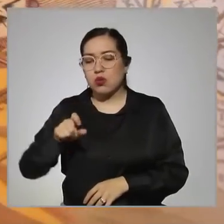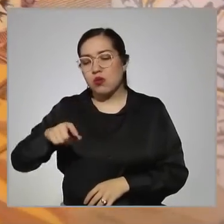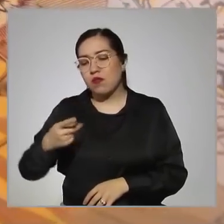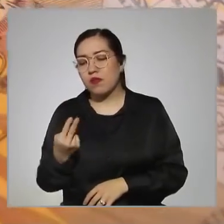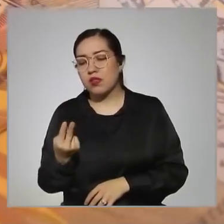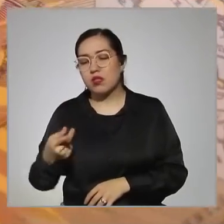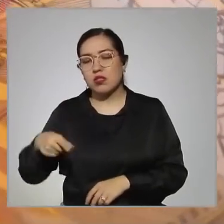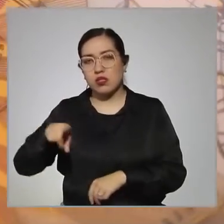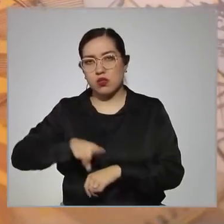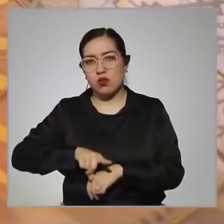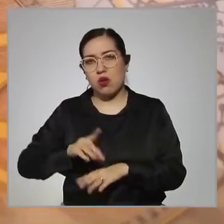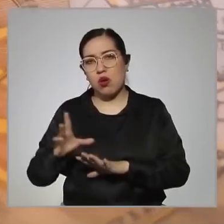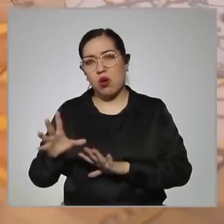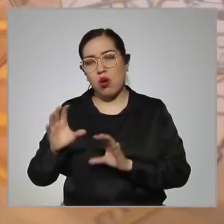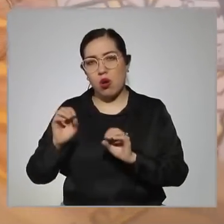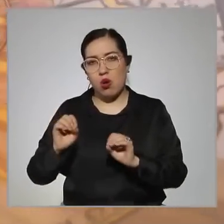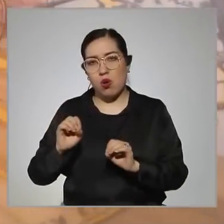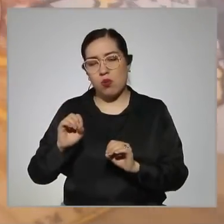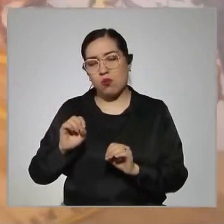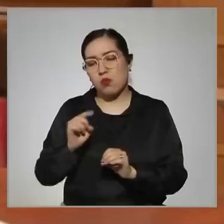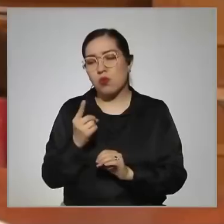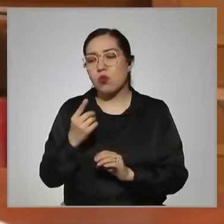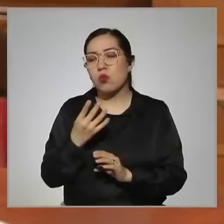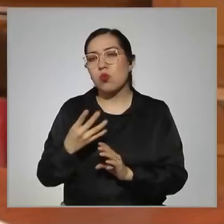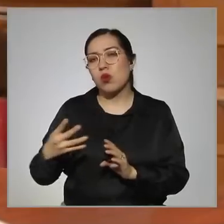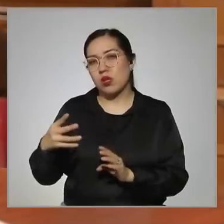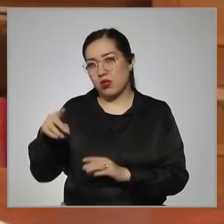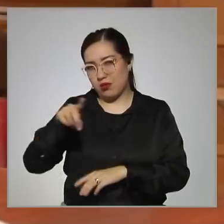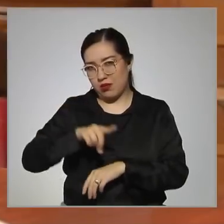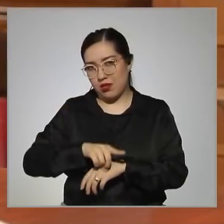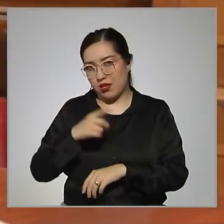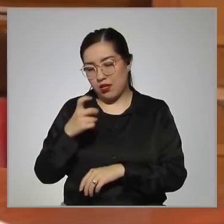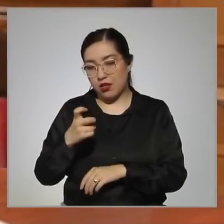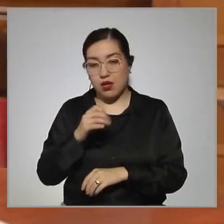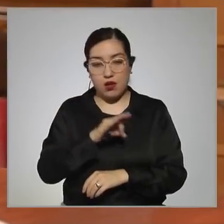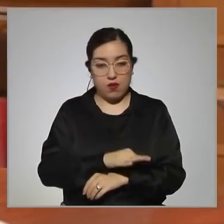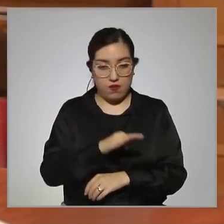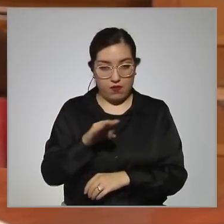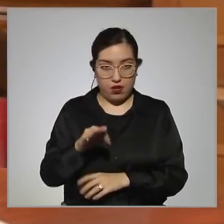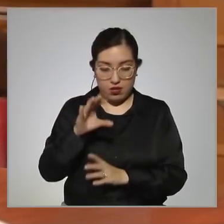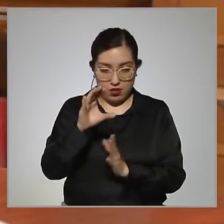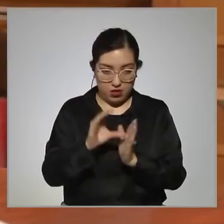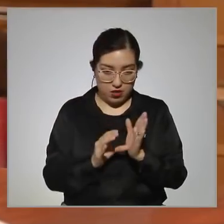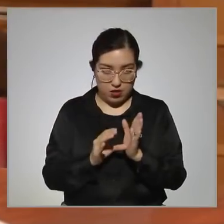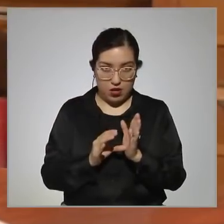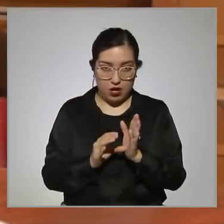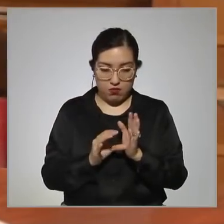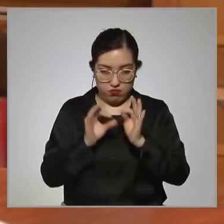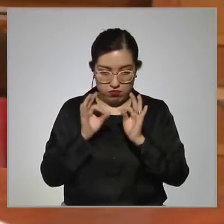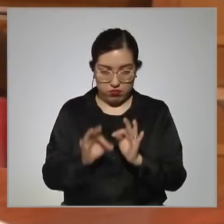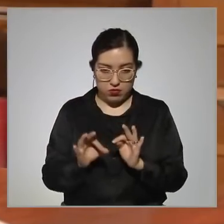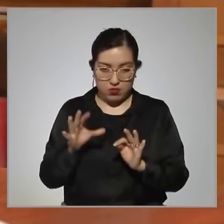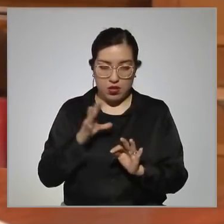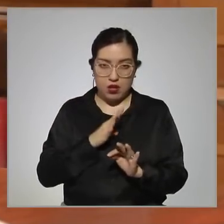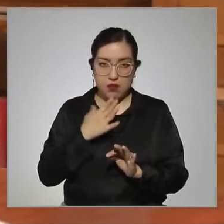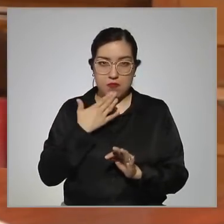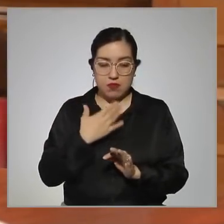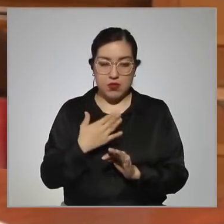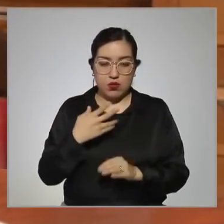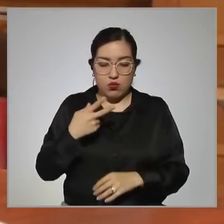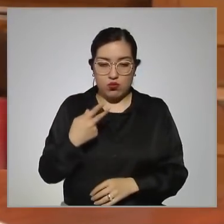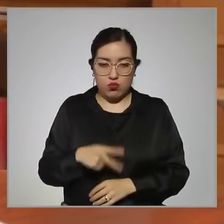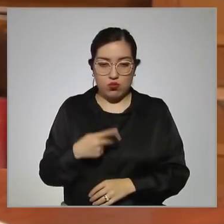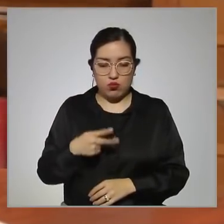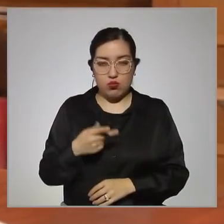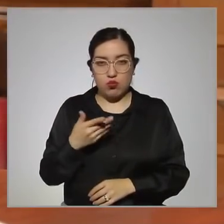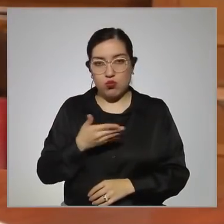365.25 días, un cuarto de día. Las fechas del calendario que fueron adoptadas por